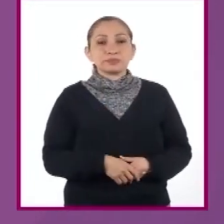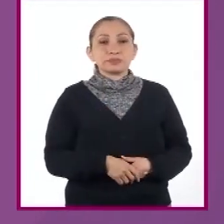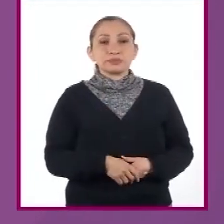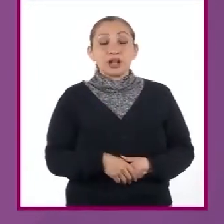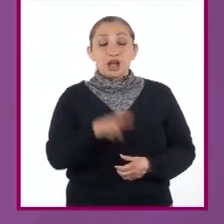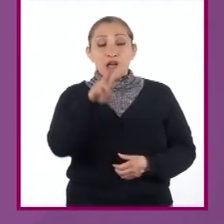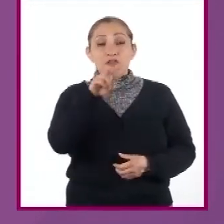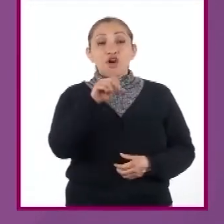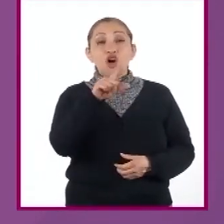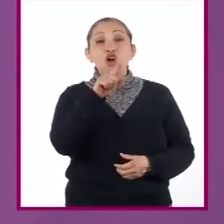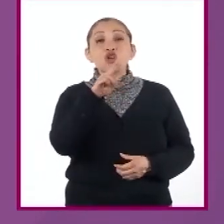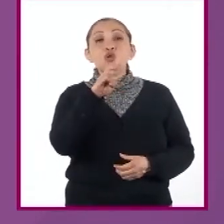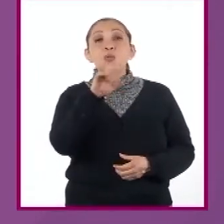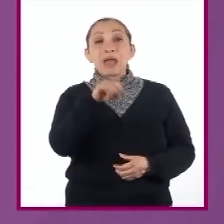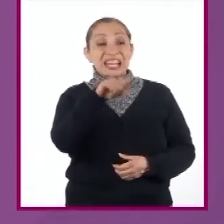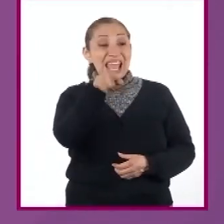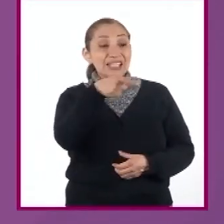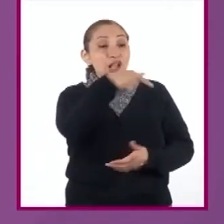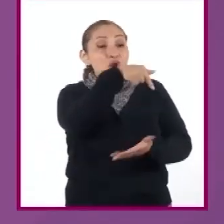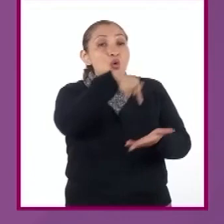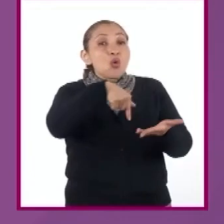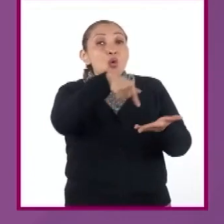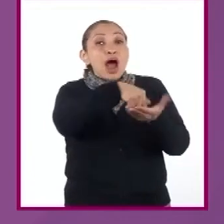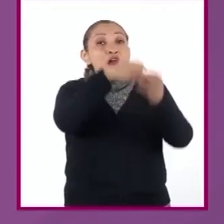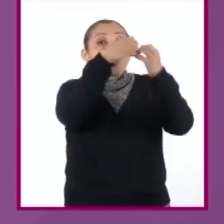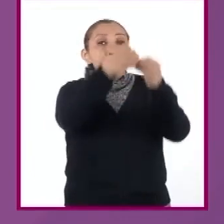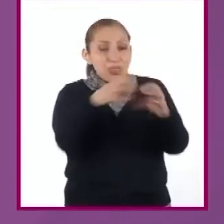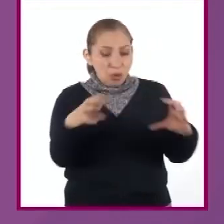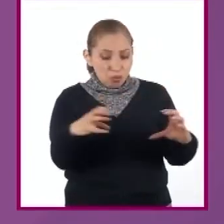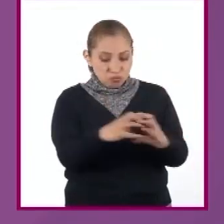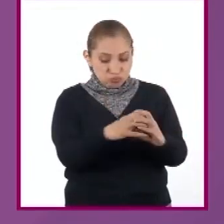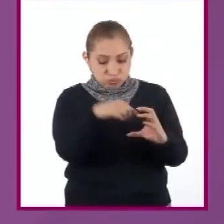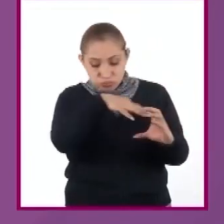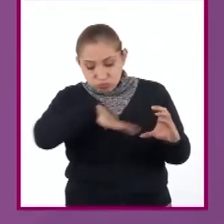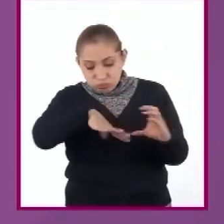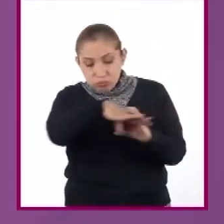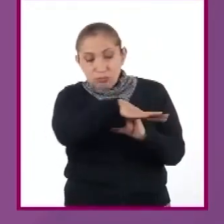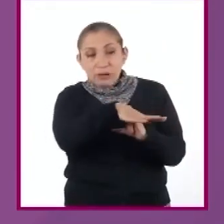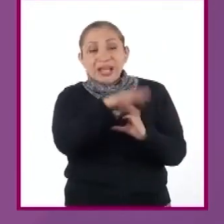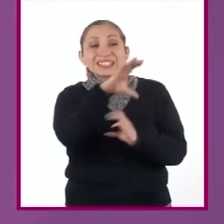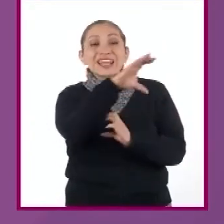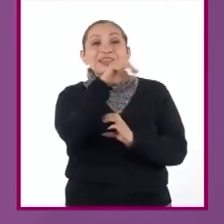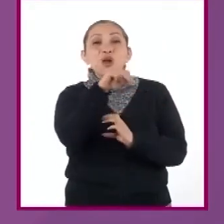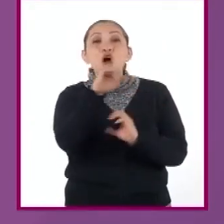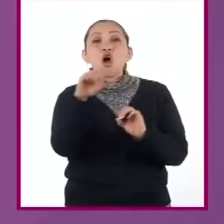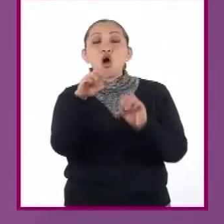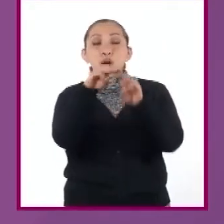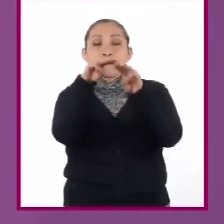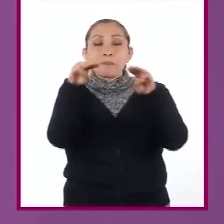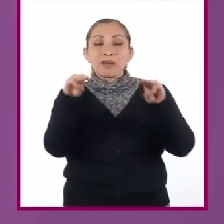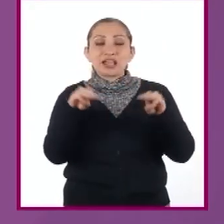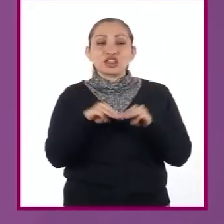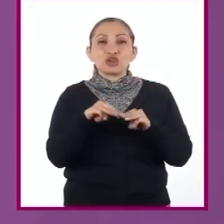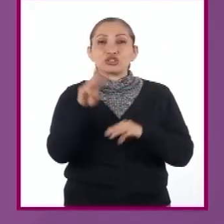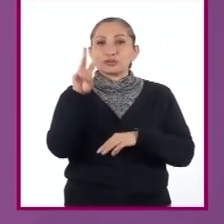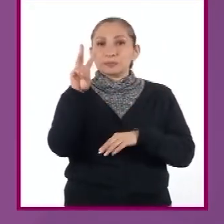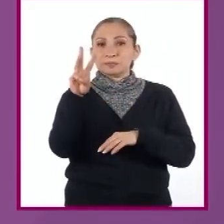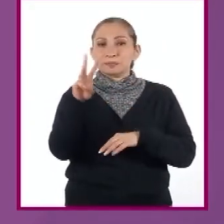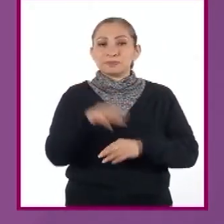mientras que el volumen, que es el espacio que ocupa el objeto, se expresa en centímetros o metros cúbicos.